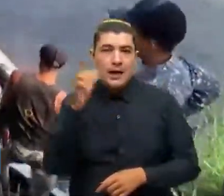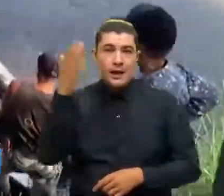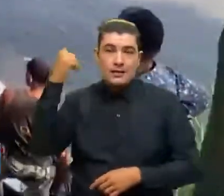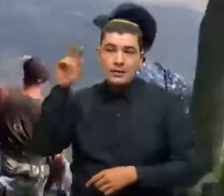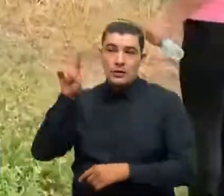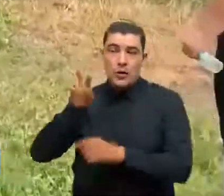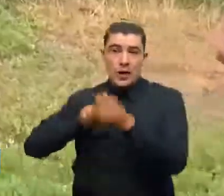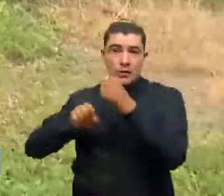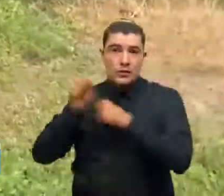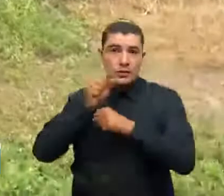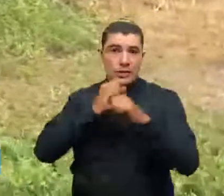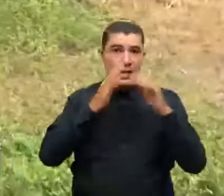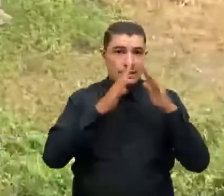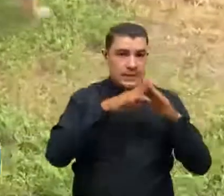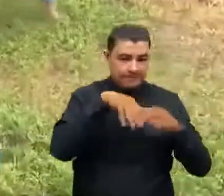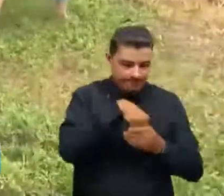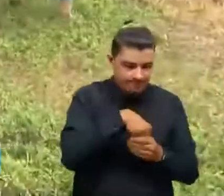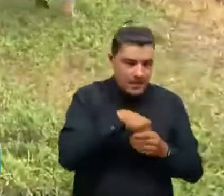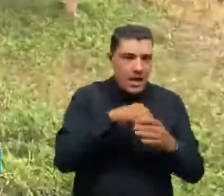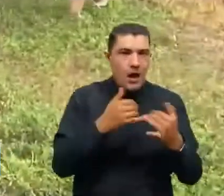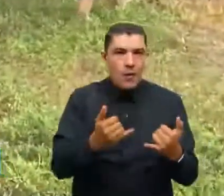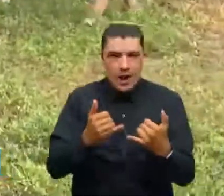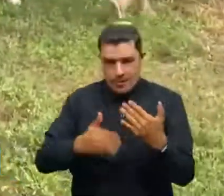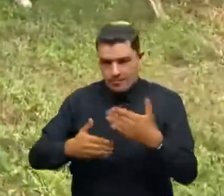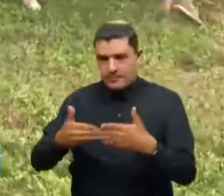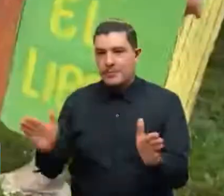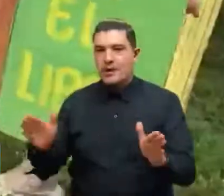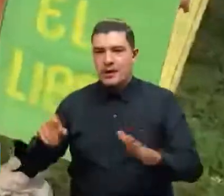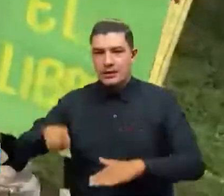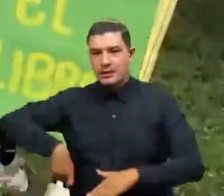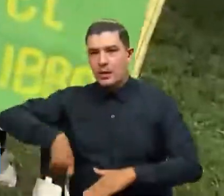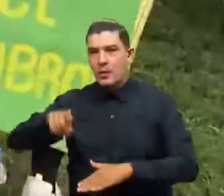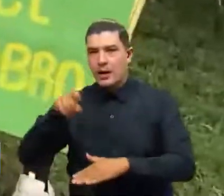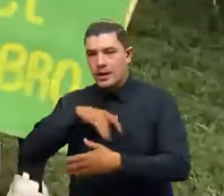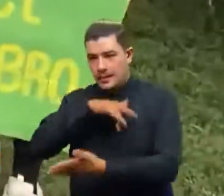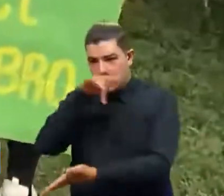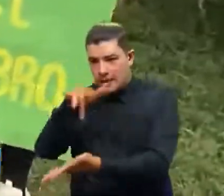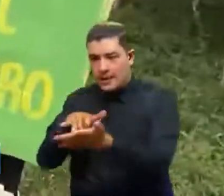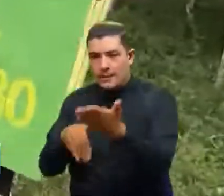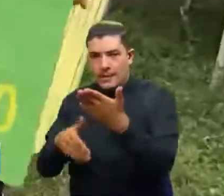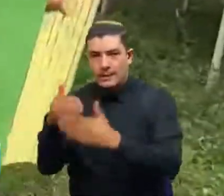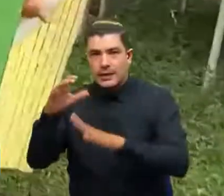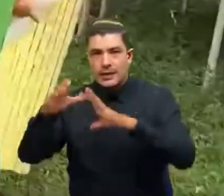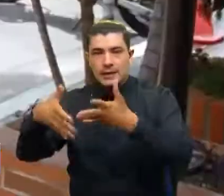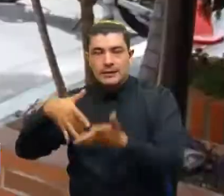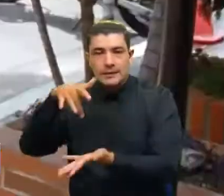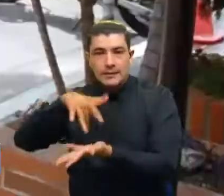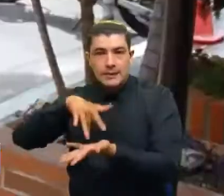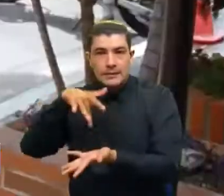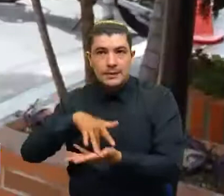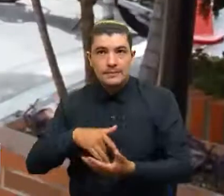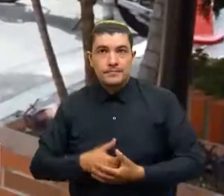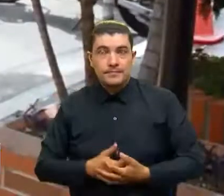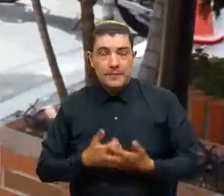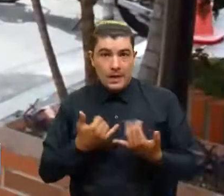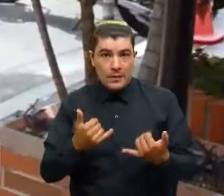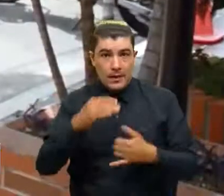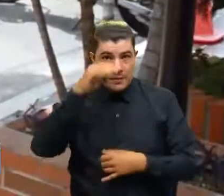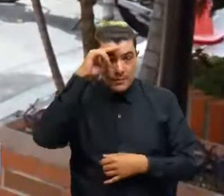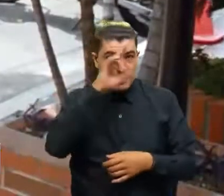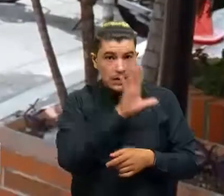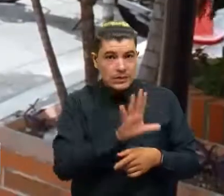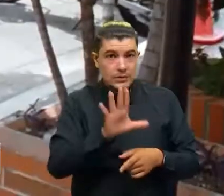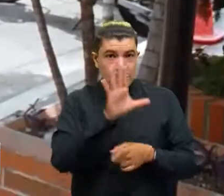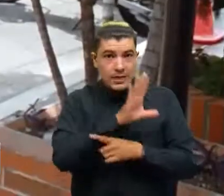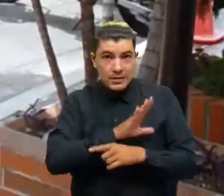manera muy particular, acompañados por la policía del departamento de Santander. En este retorno a clases de manera presencial, acompañamos a los